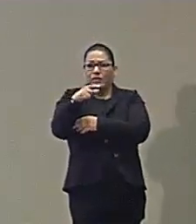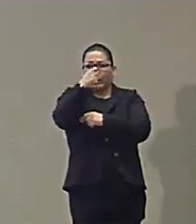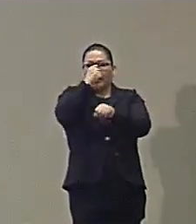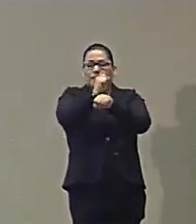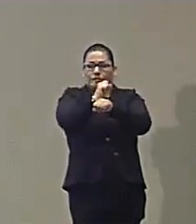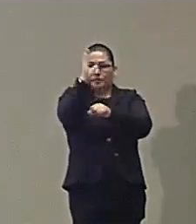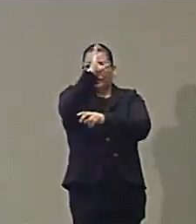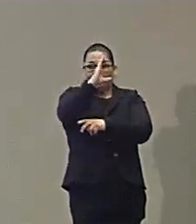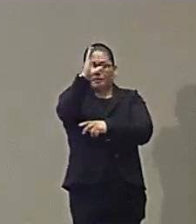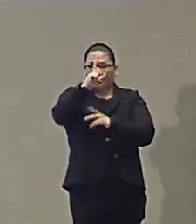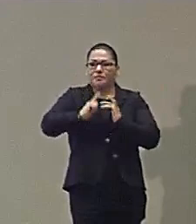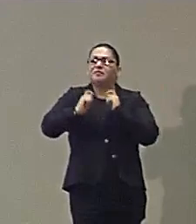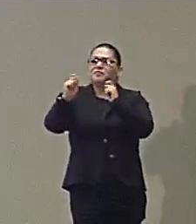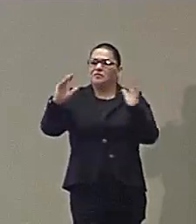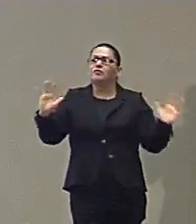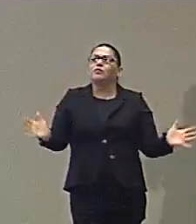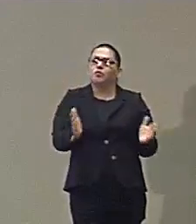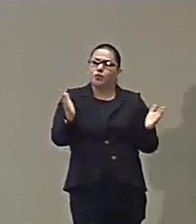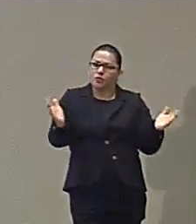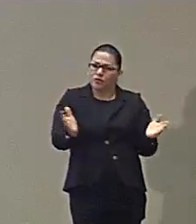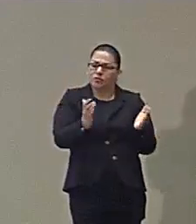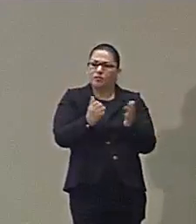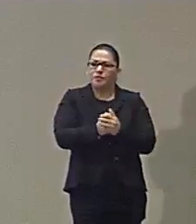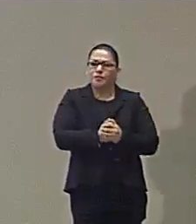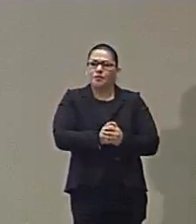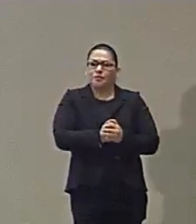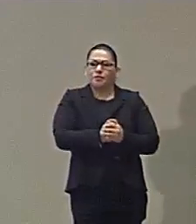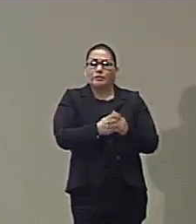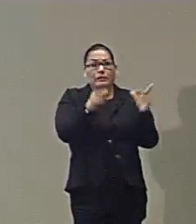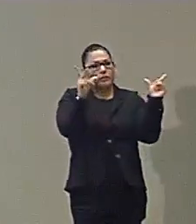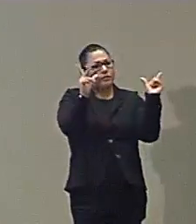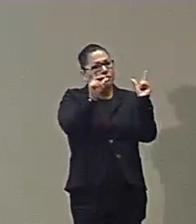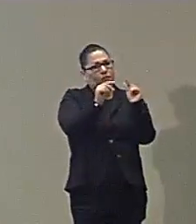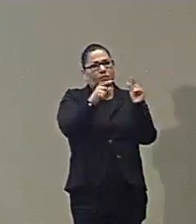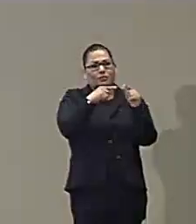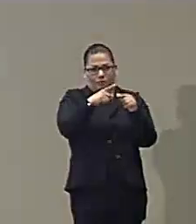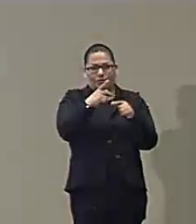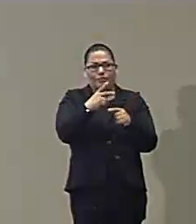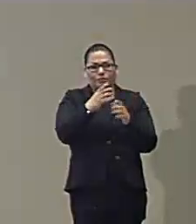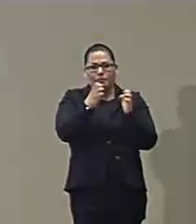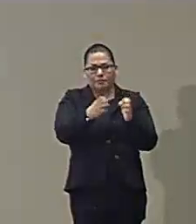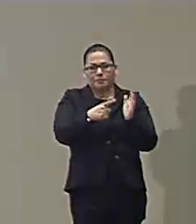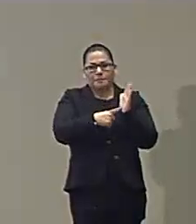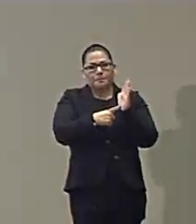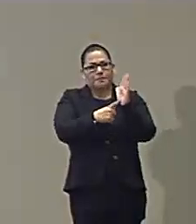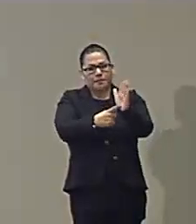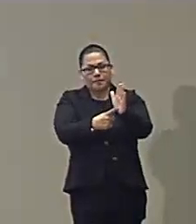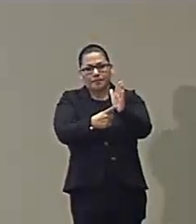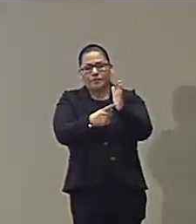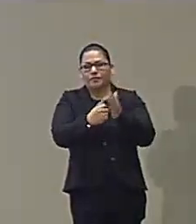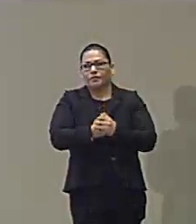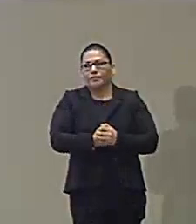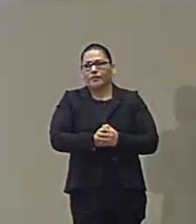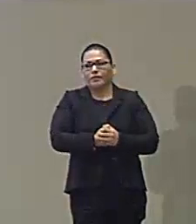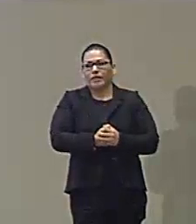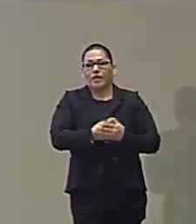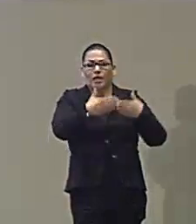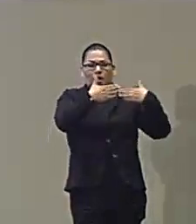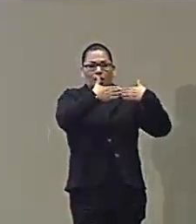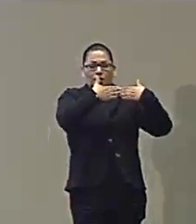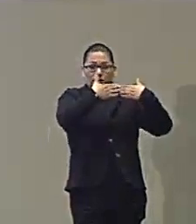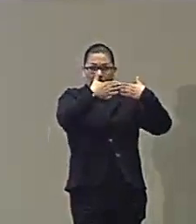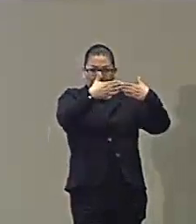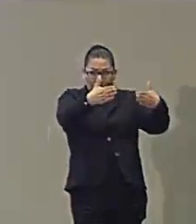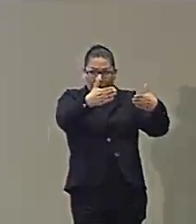estamos dando un impulso sustancial en breve en breve estaremos haciendo la apertura